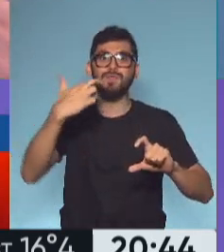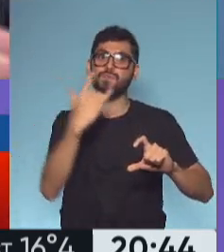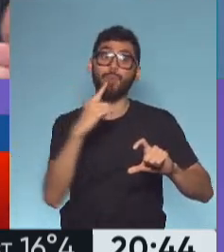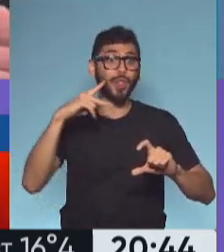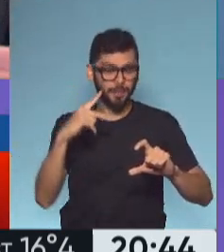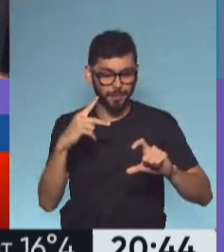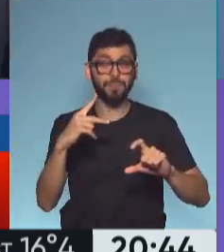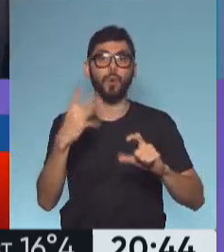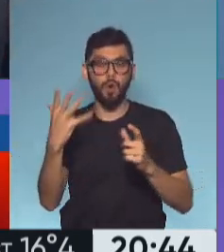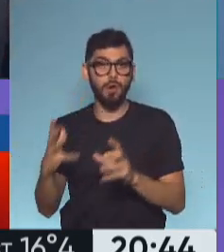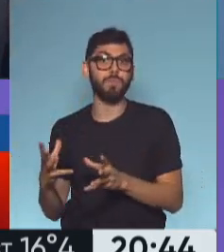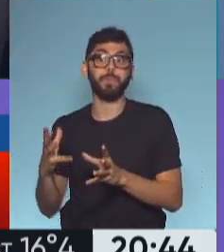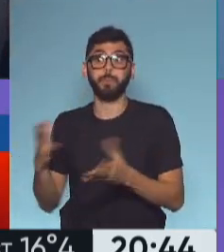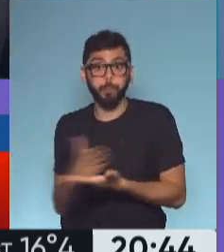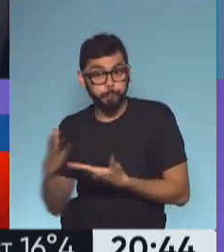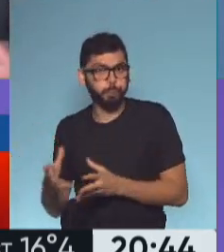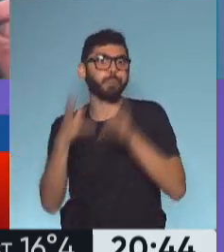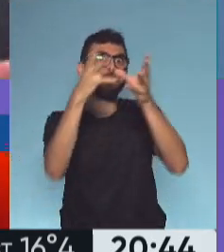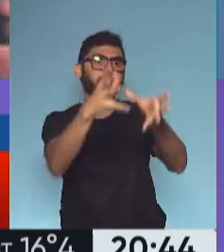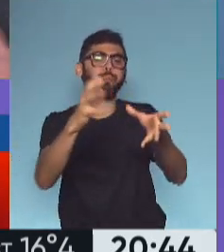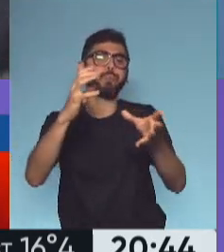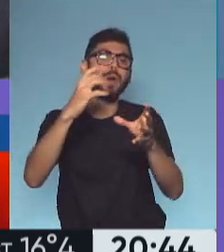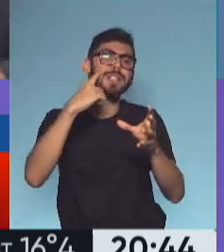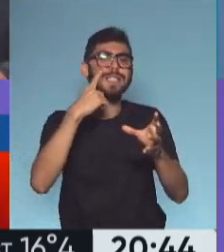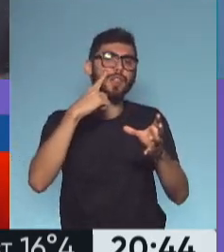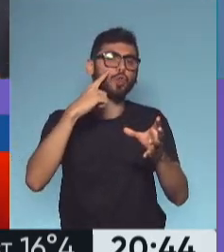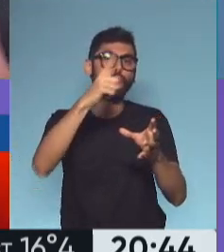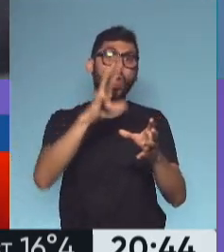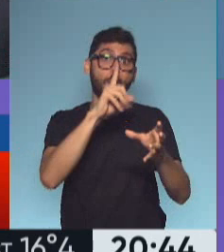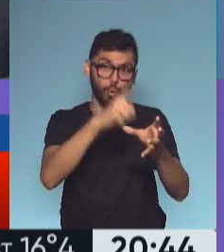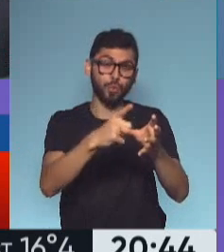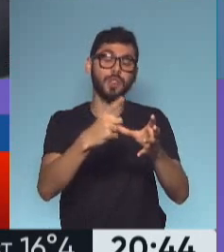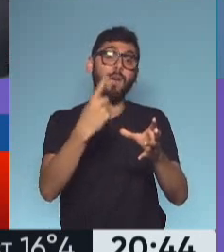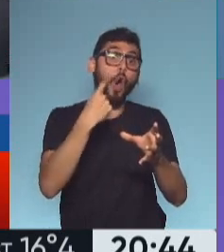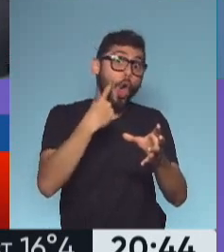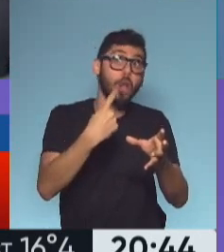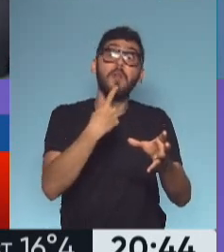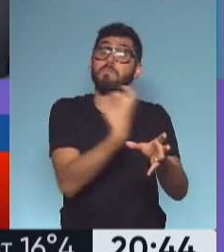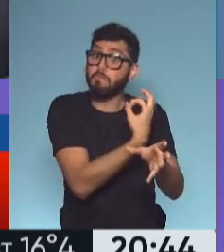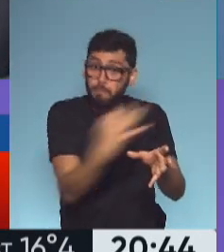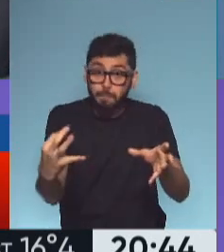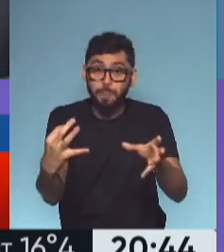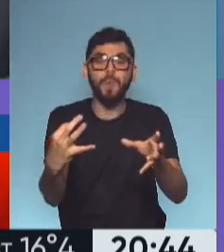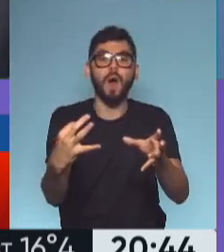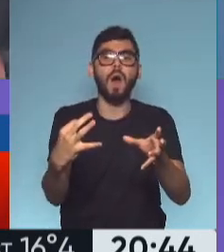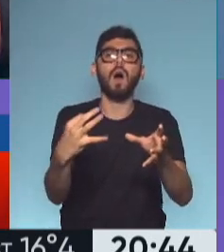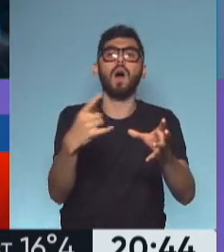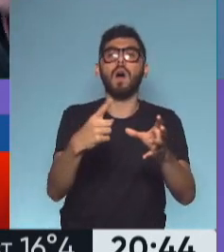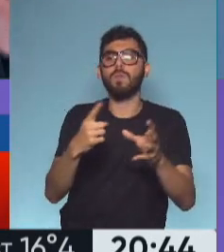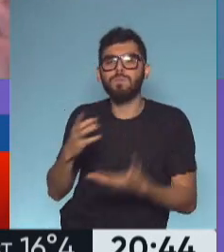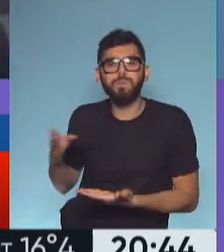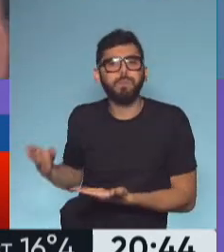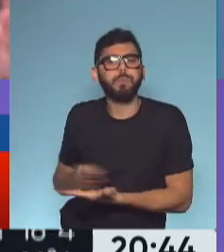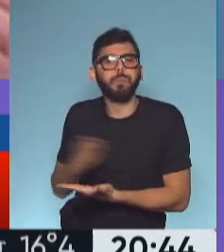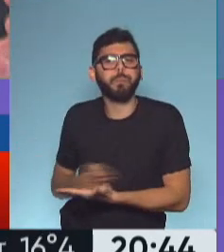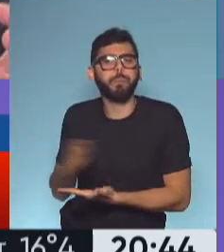Gamaleya dé el ok a lo que se produzca acá, va a ser incorporado dentro de las cantidades acordadas con la Federación Rusa, que no van a ser un